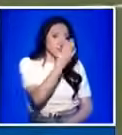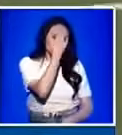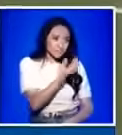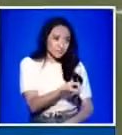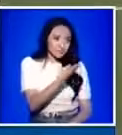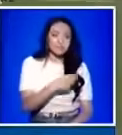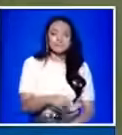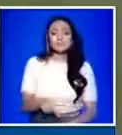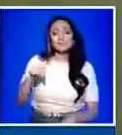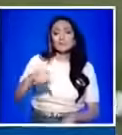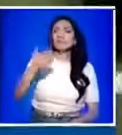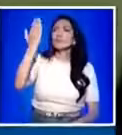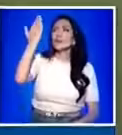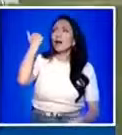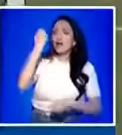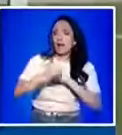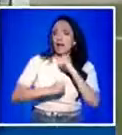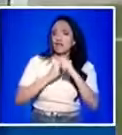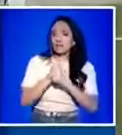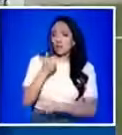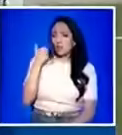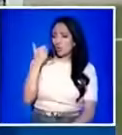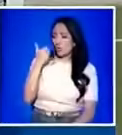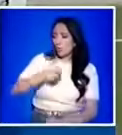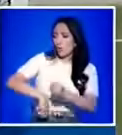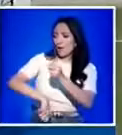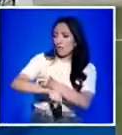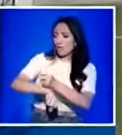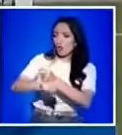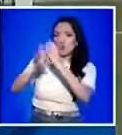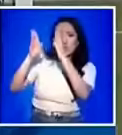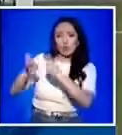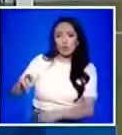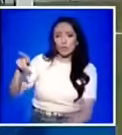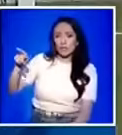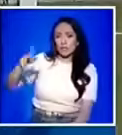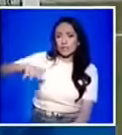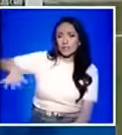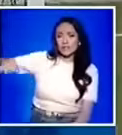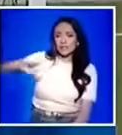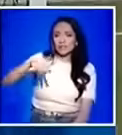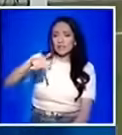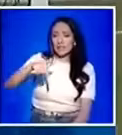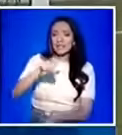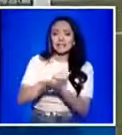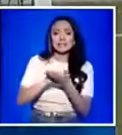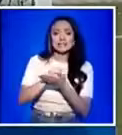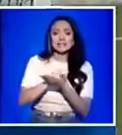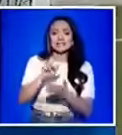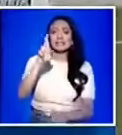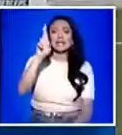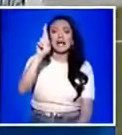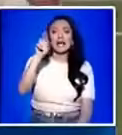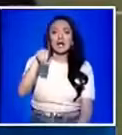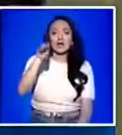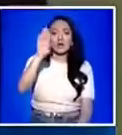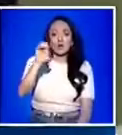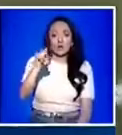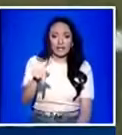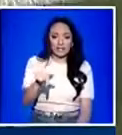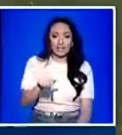aquí hace años salieron buenos jugadores, buenos compañeros de aquí de la Liga Barrial San Roque, en la cual nosotros